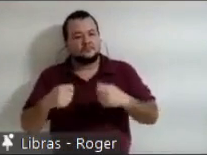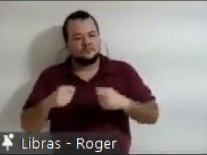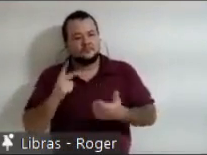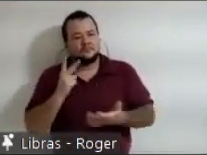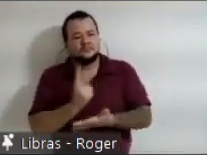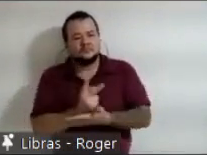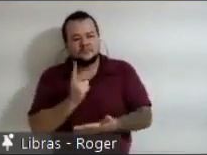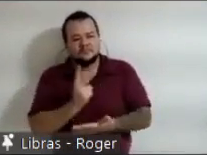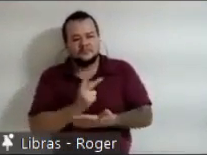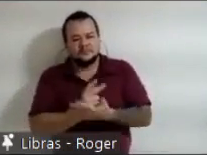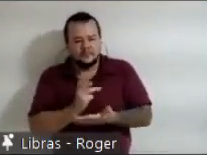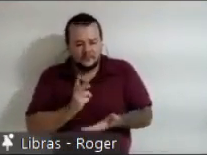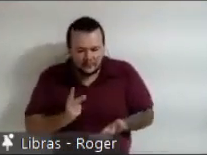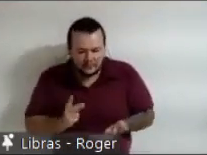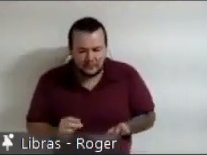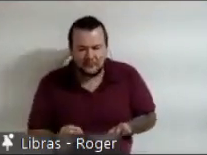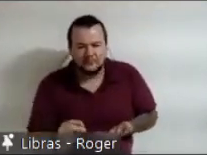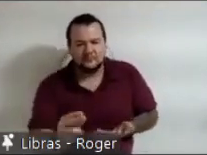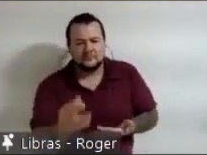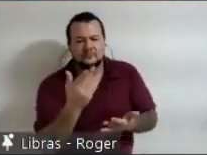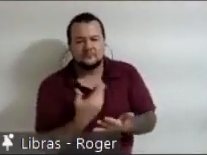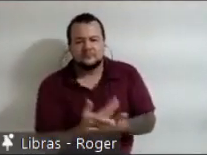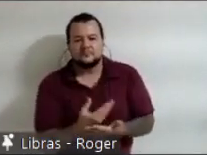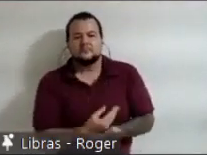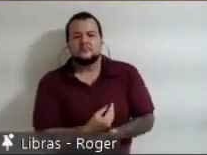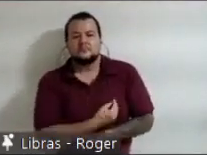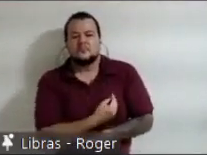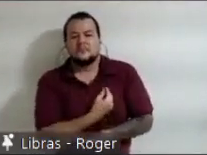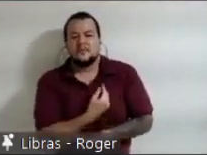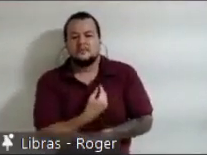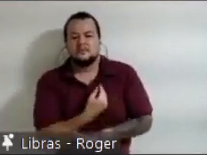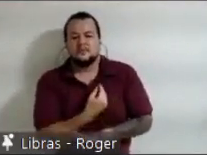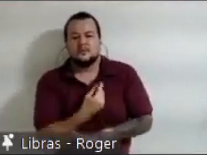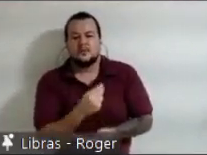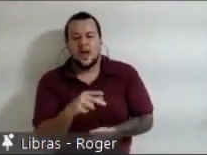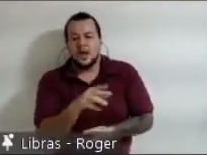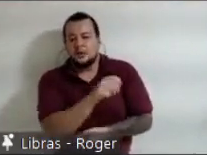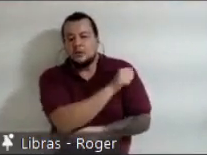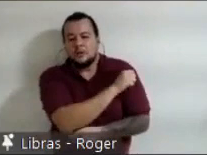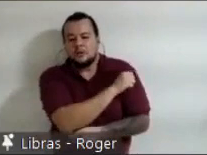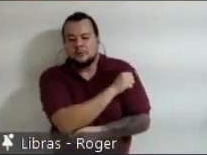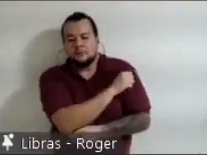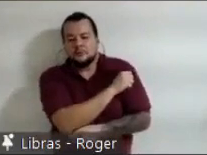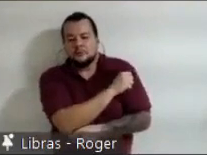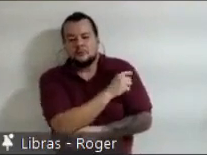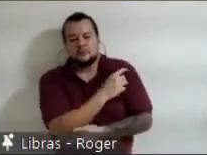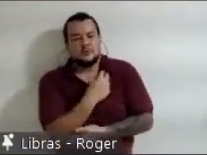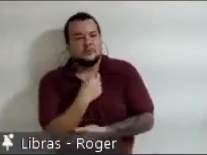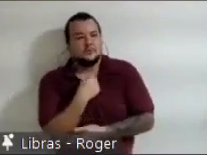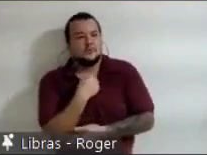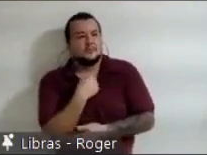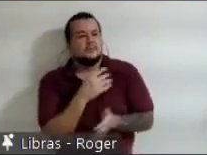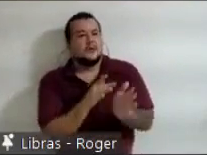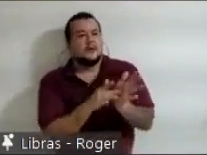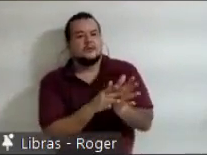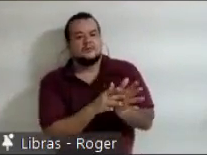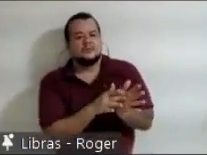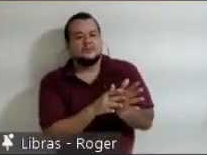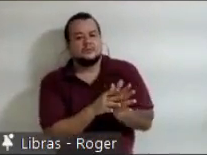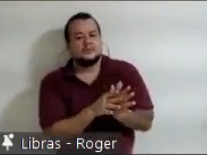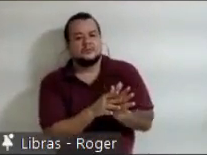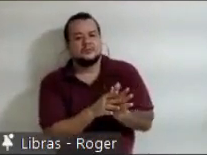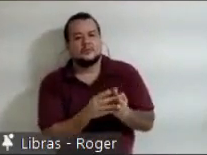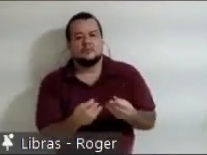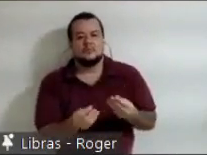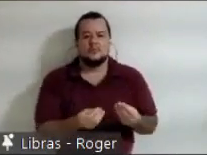cuando eso hace esa persona no puede fingir yo como hago para fingir que no sé cuánto es siete por